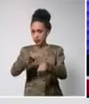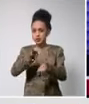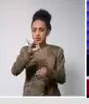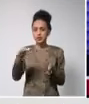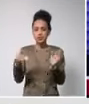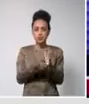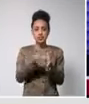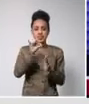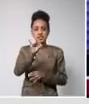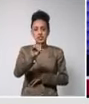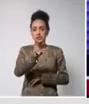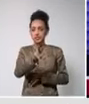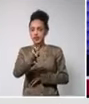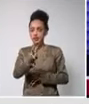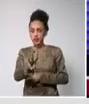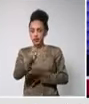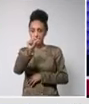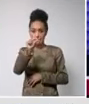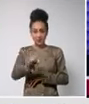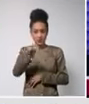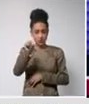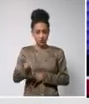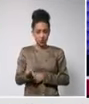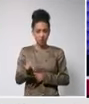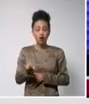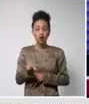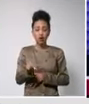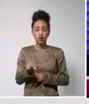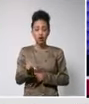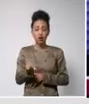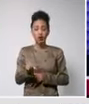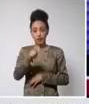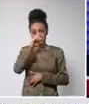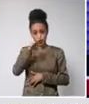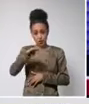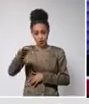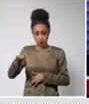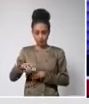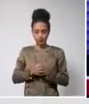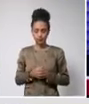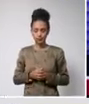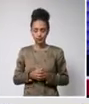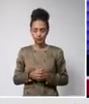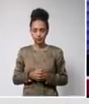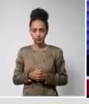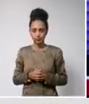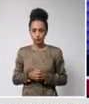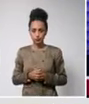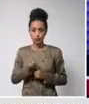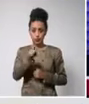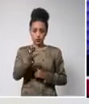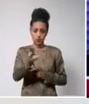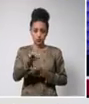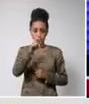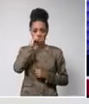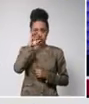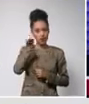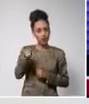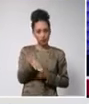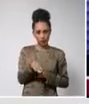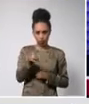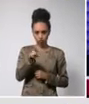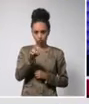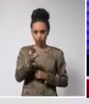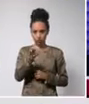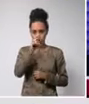7.723 pacientes diagnosticados en edad pediátrica, de 18 y menos años de edad. Y